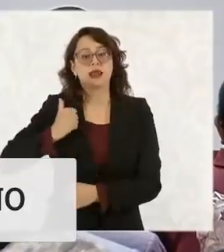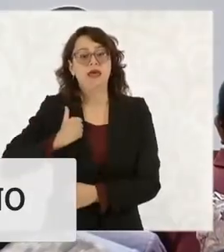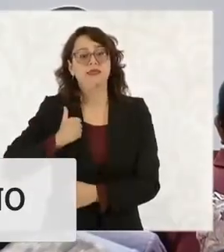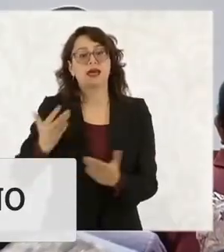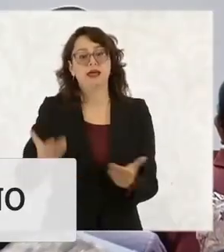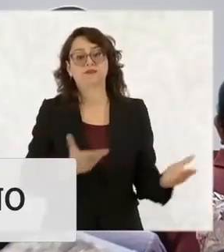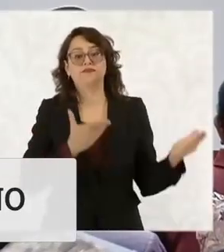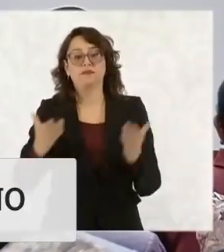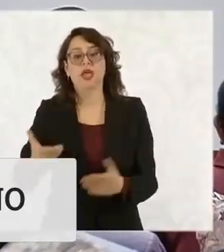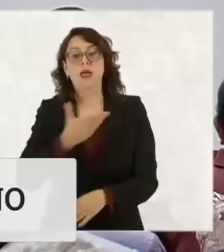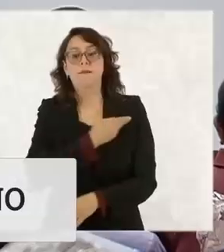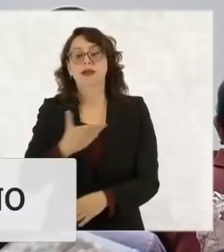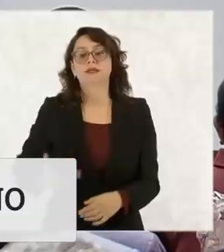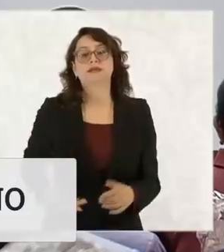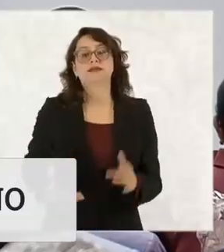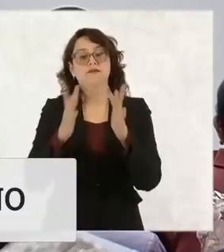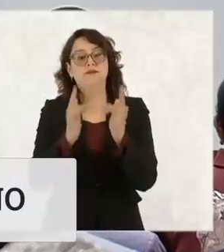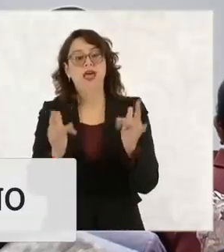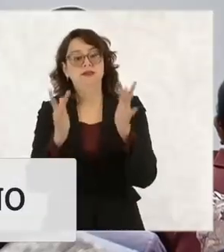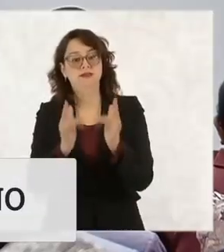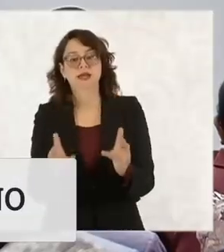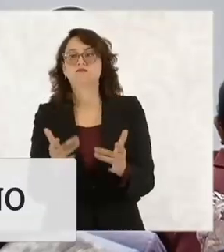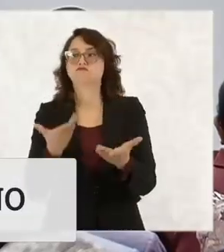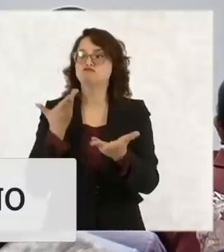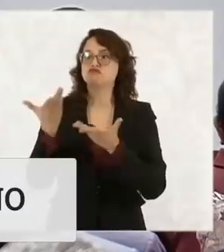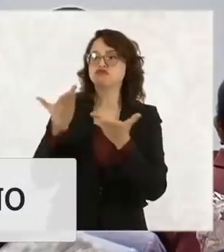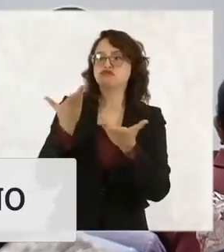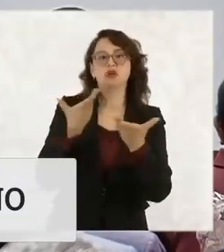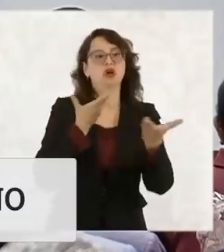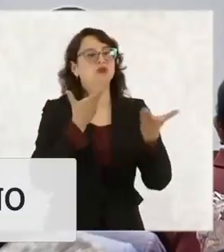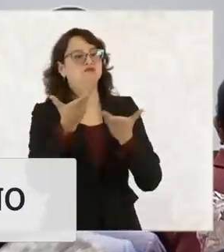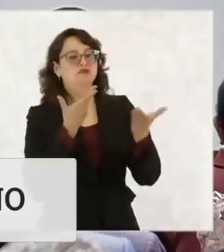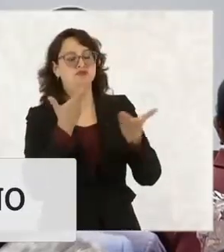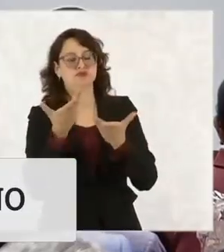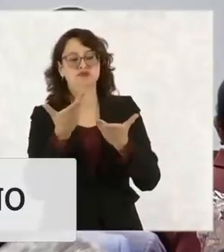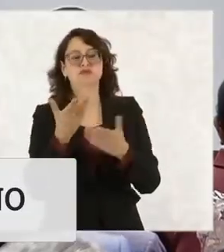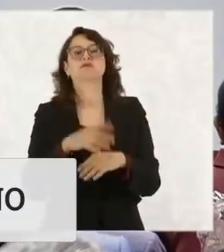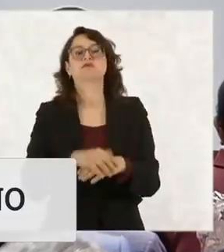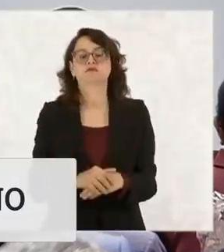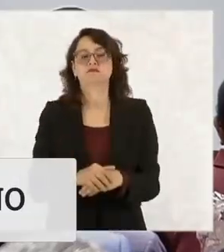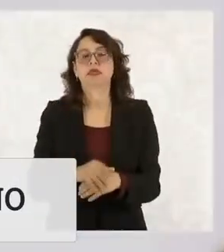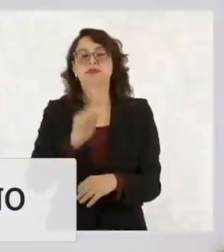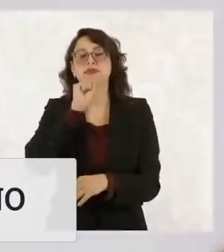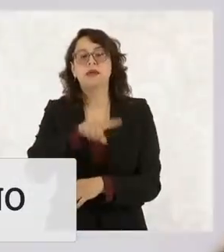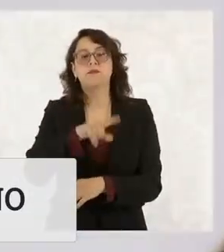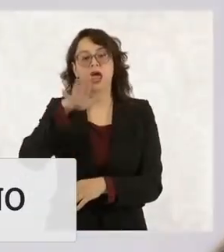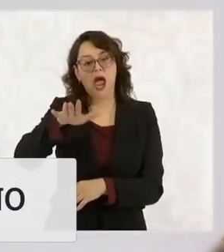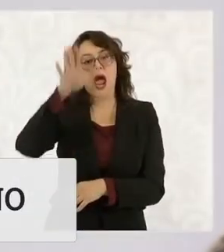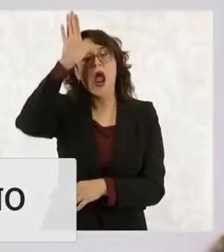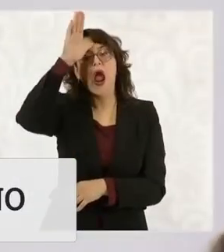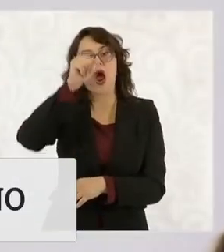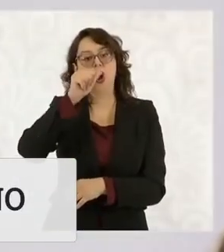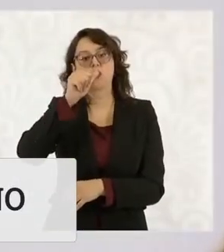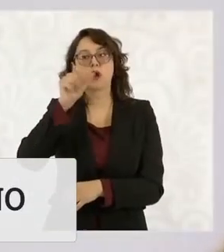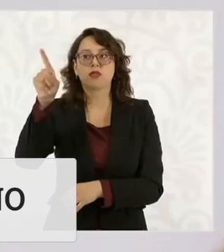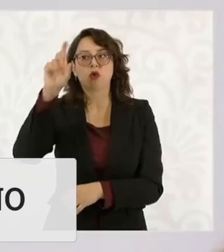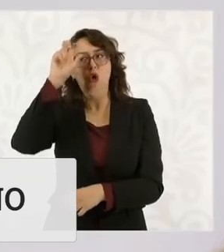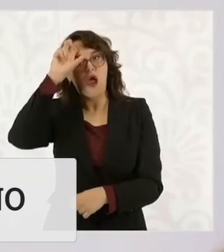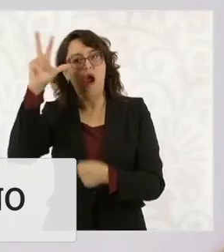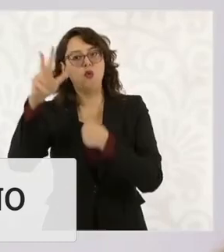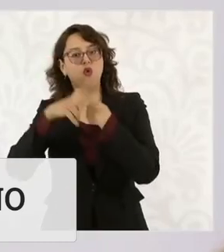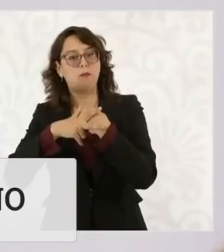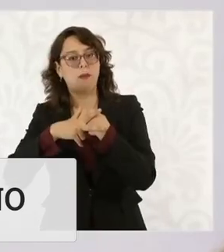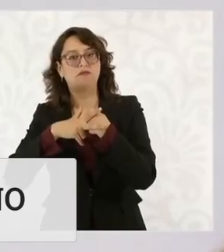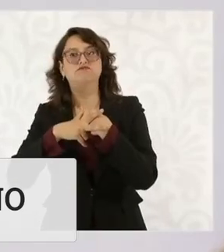Canadá, al presidente de Francia y hemos formalizado la actualización del acuerdo comercial con la Unión